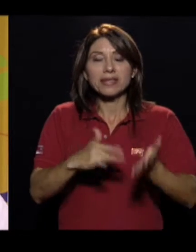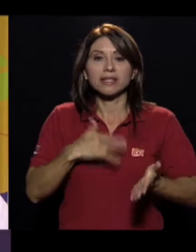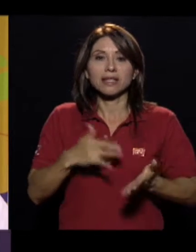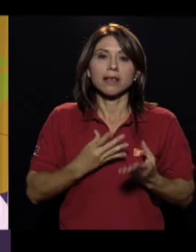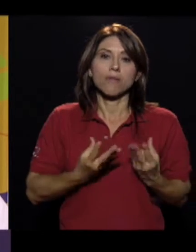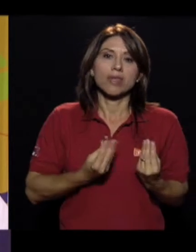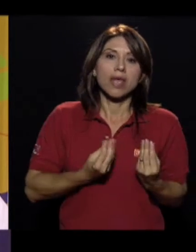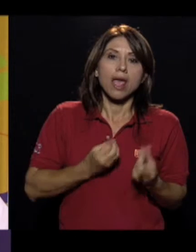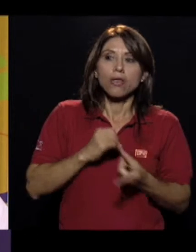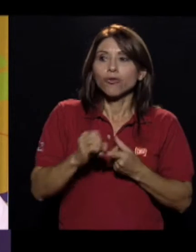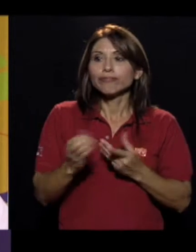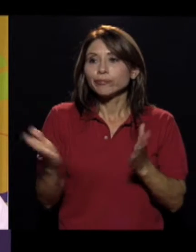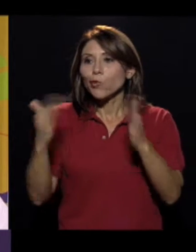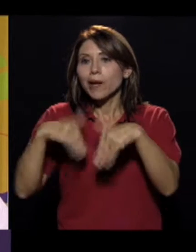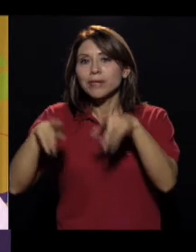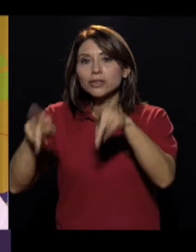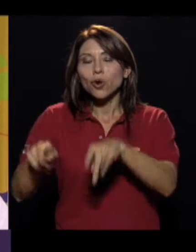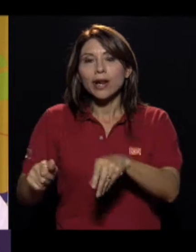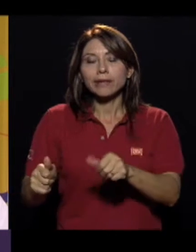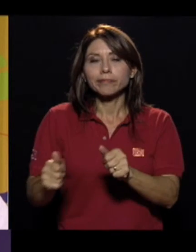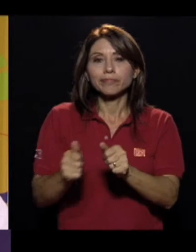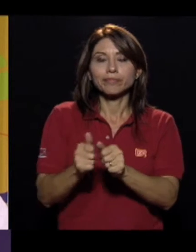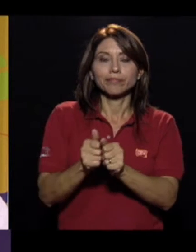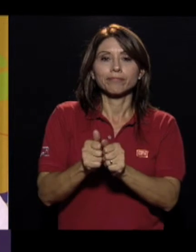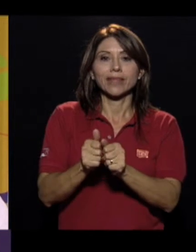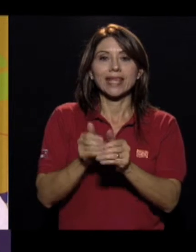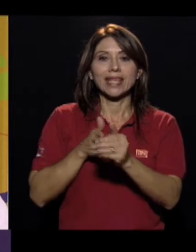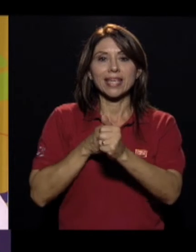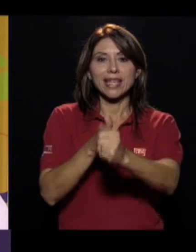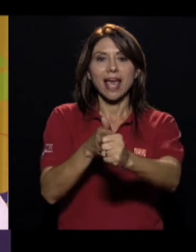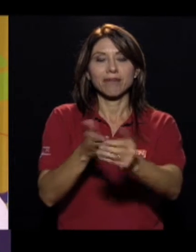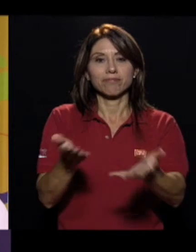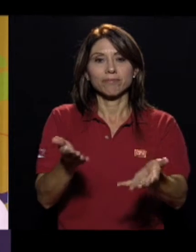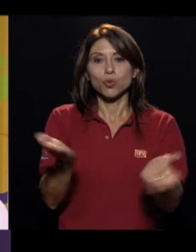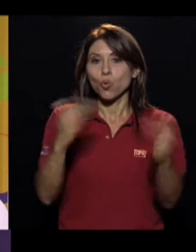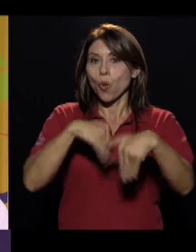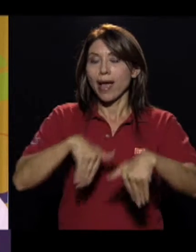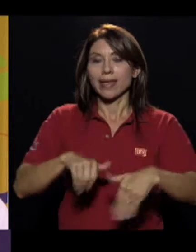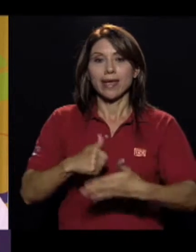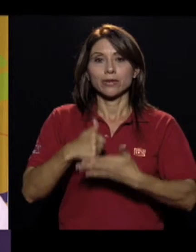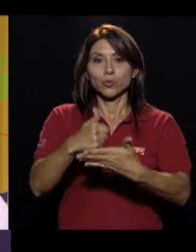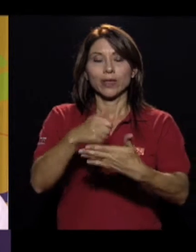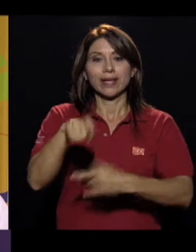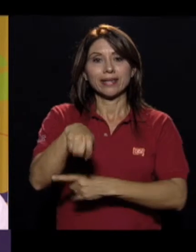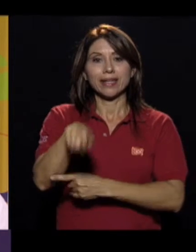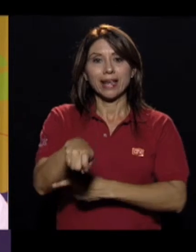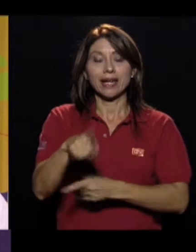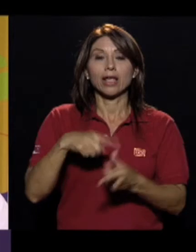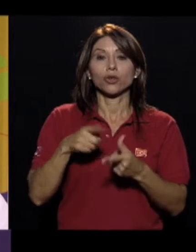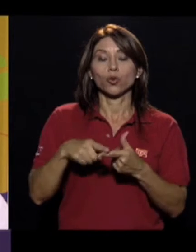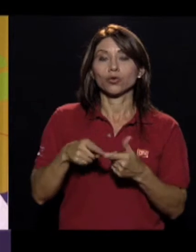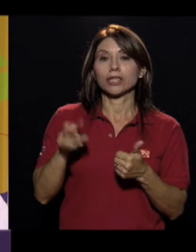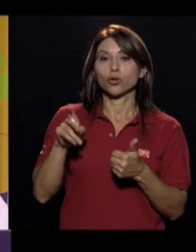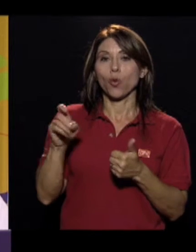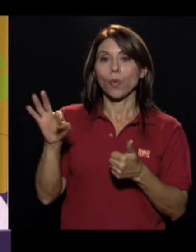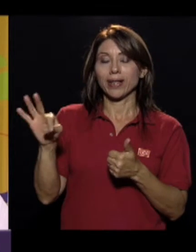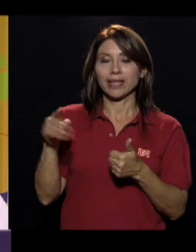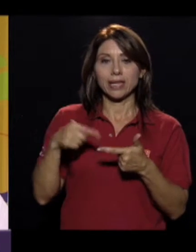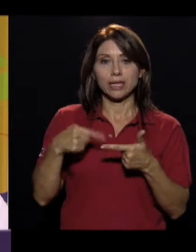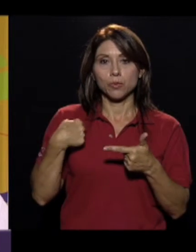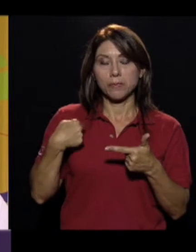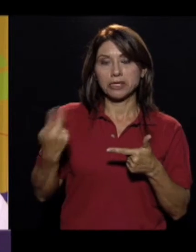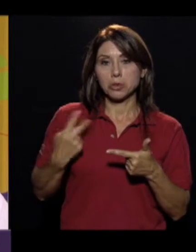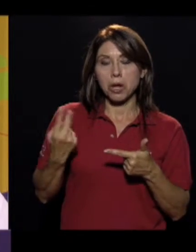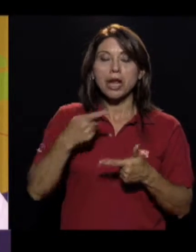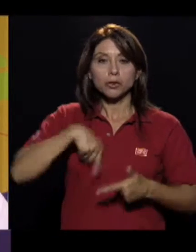esa ayuda que ellas requieren. Entonces nosotros, tanto Robert como mi persona, aquí estamos anuentes